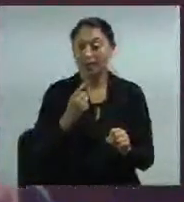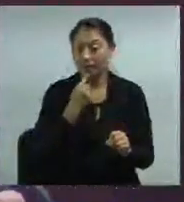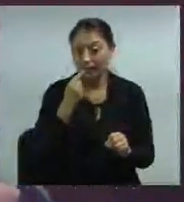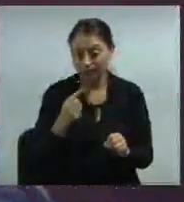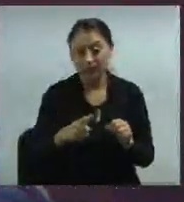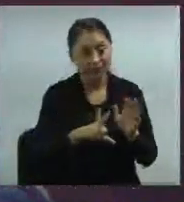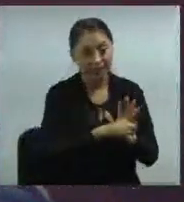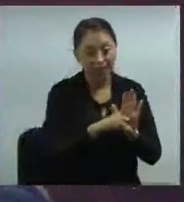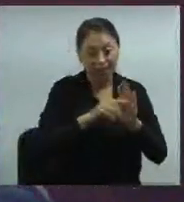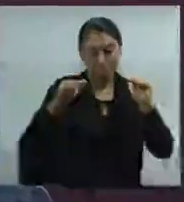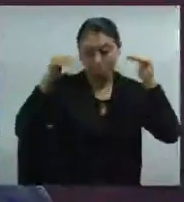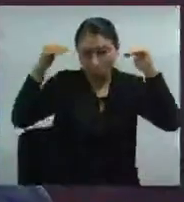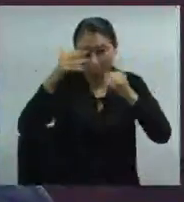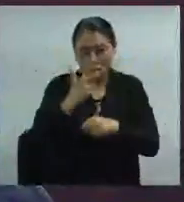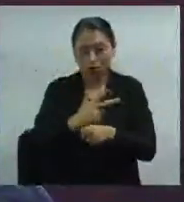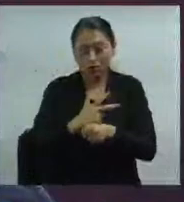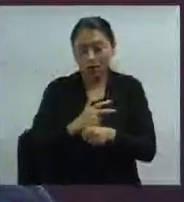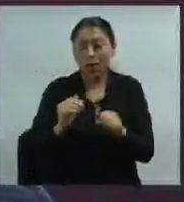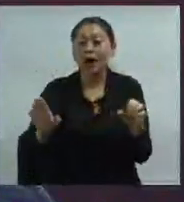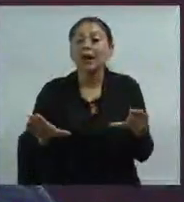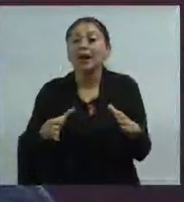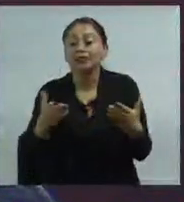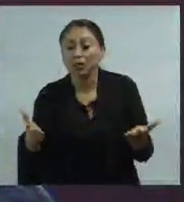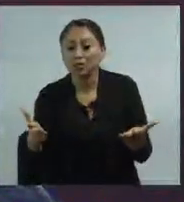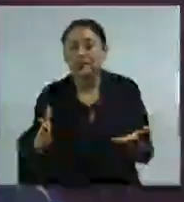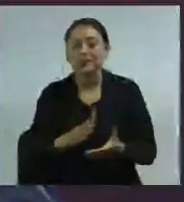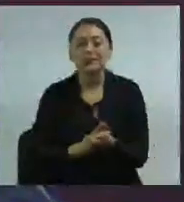Constitución. Entonces, cuando el presidente de la